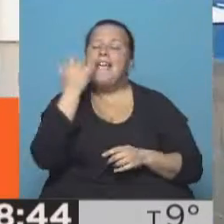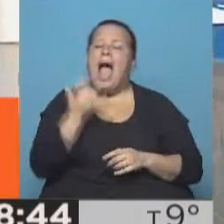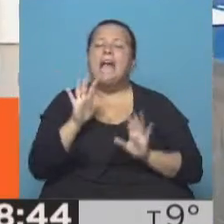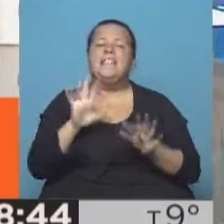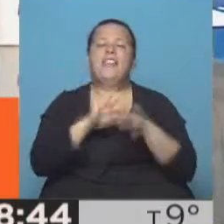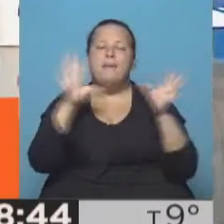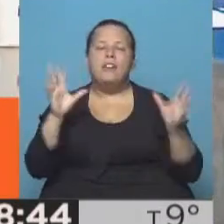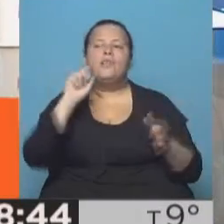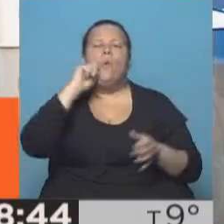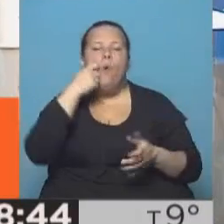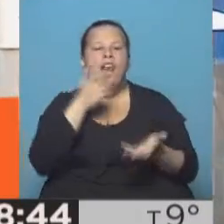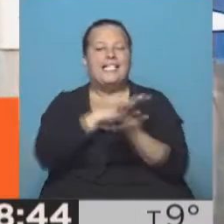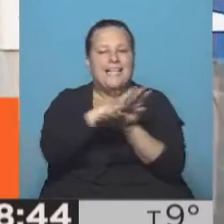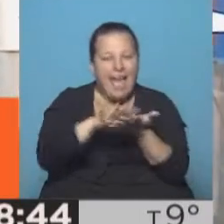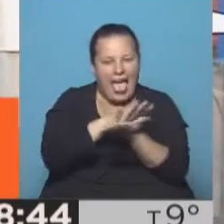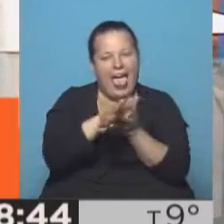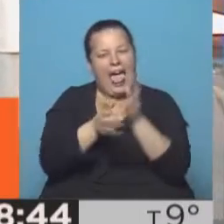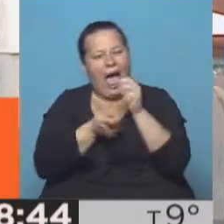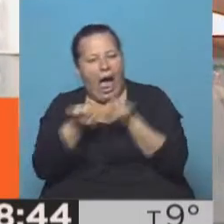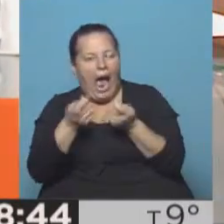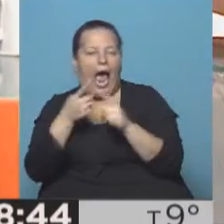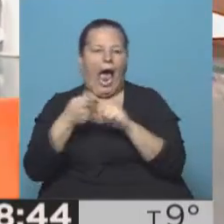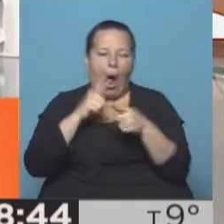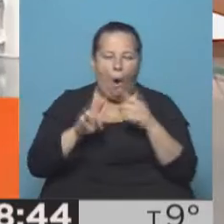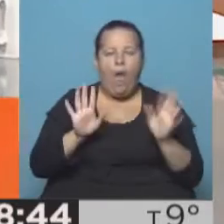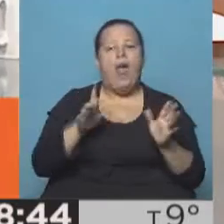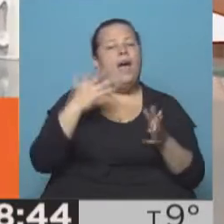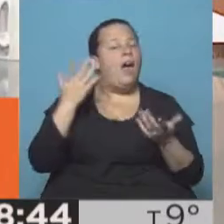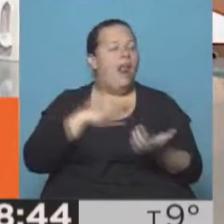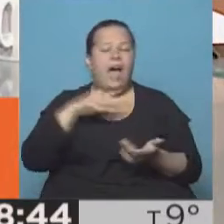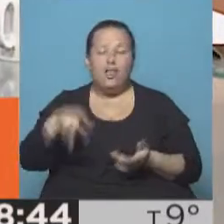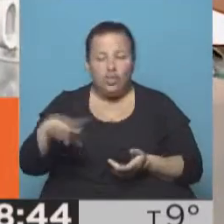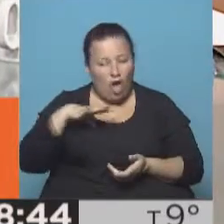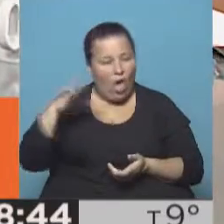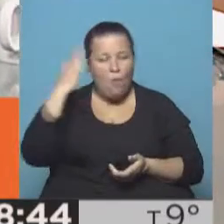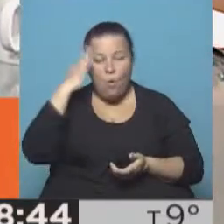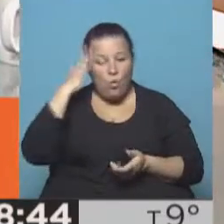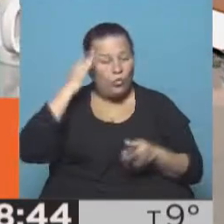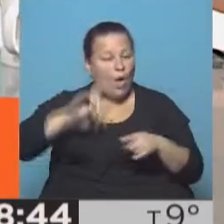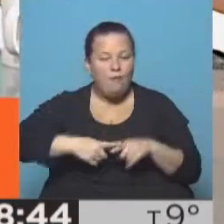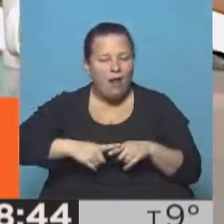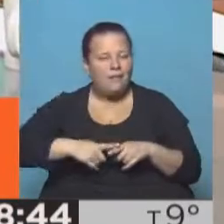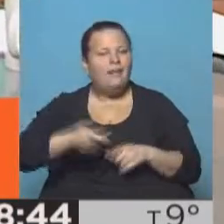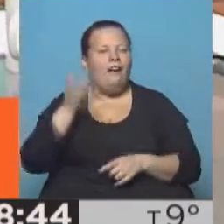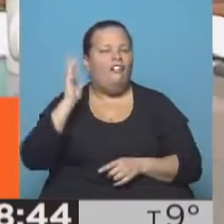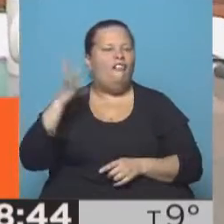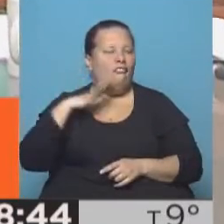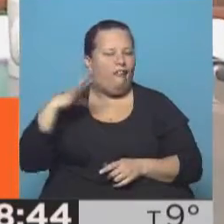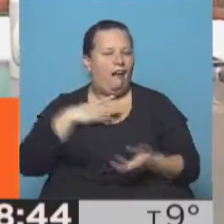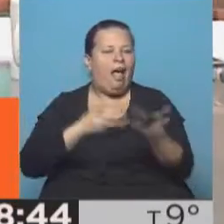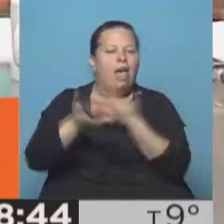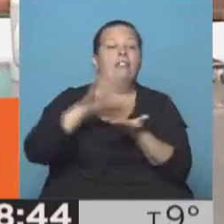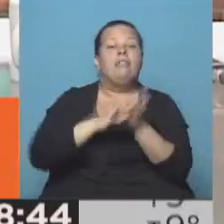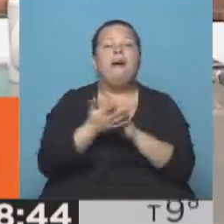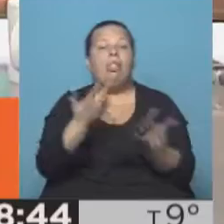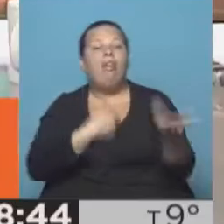democracia de riqueza, es la negociación. Y desgraciadamente todavía nuestra cultura política tiene mucho de trueque, ¿qué me das,